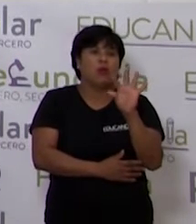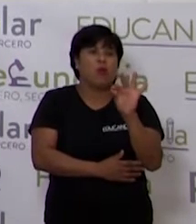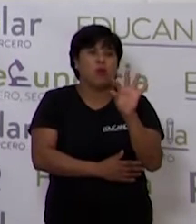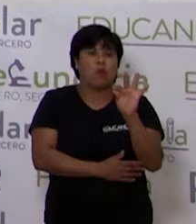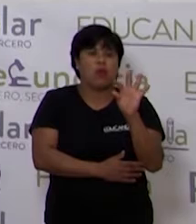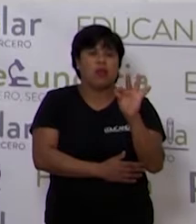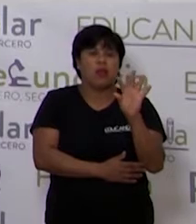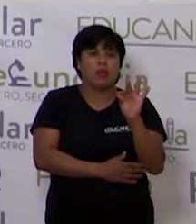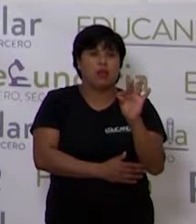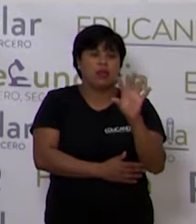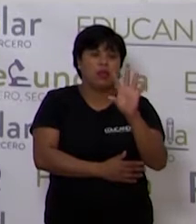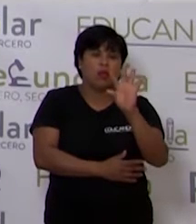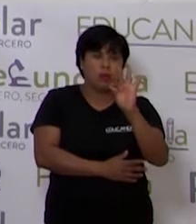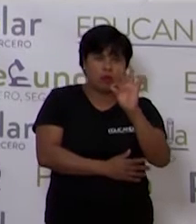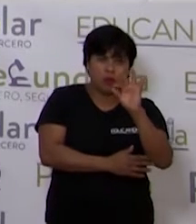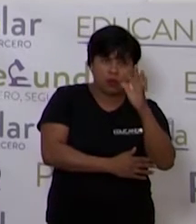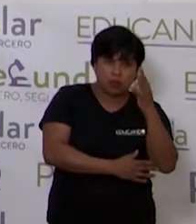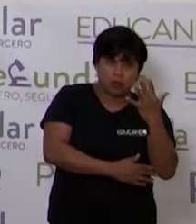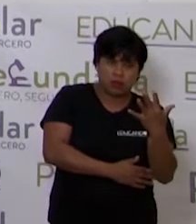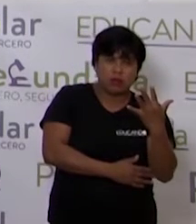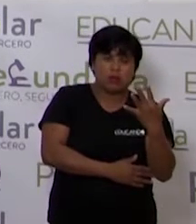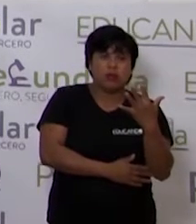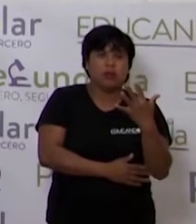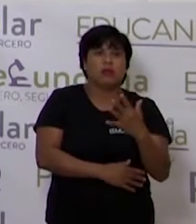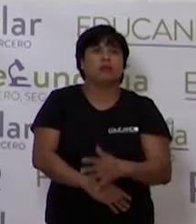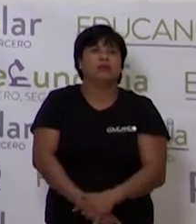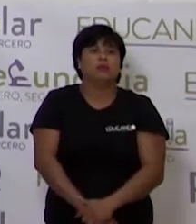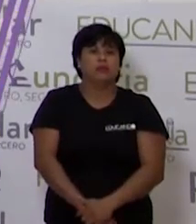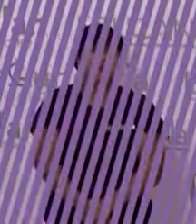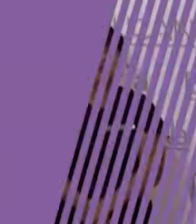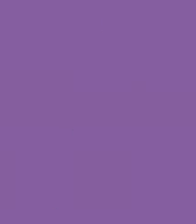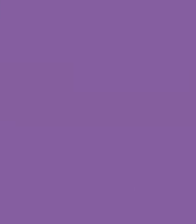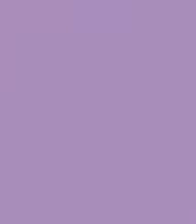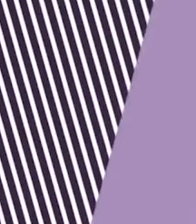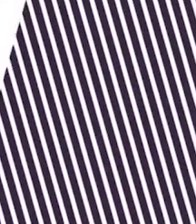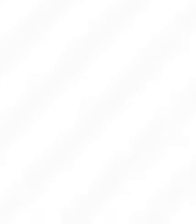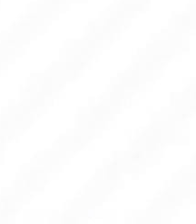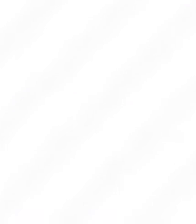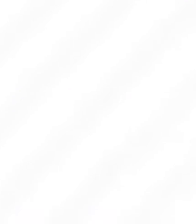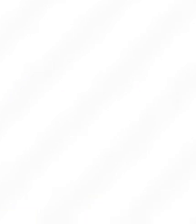35, 40 y 40.